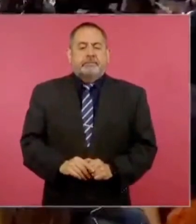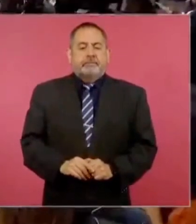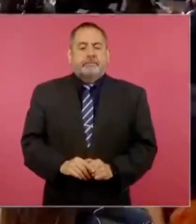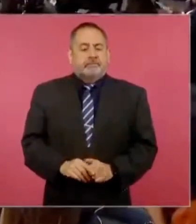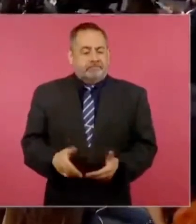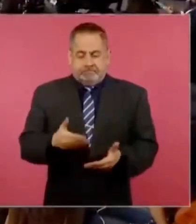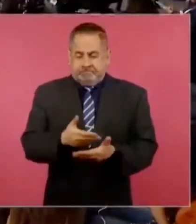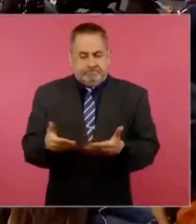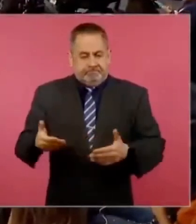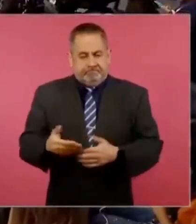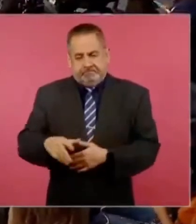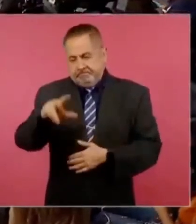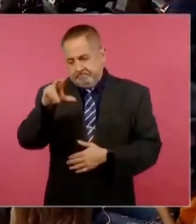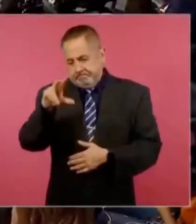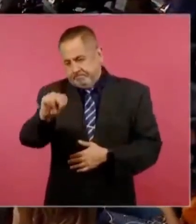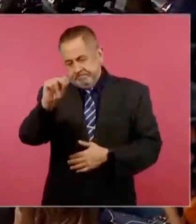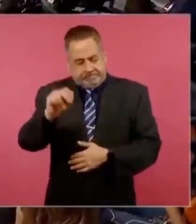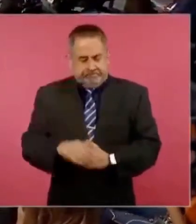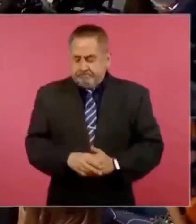Ahora ya no.